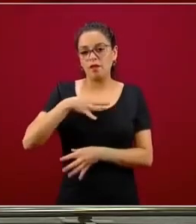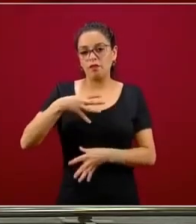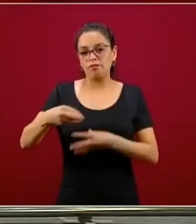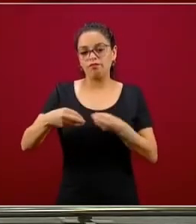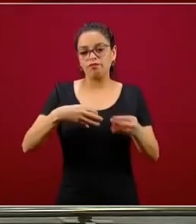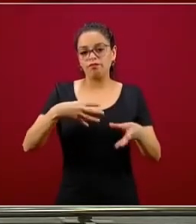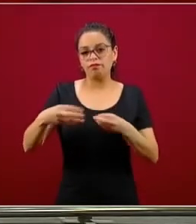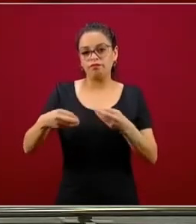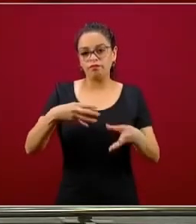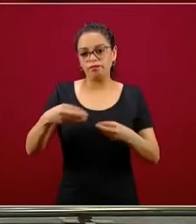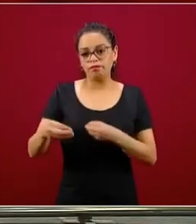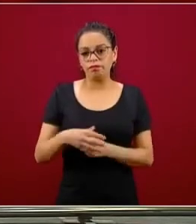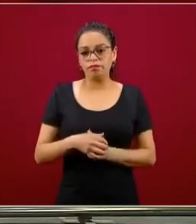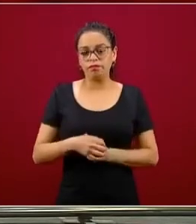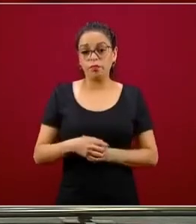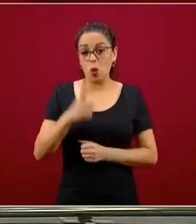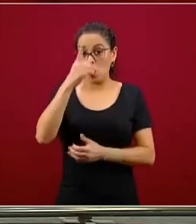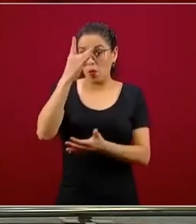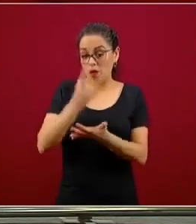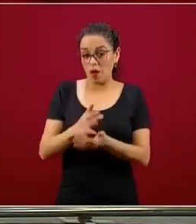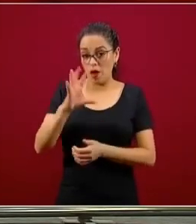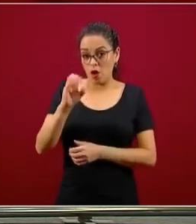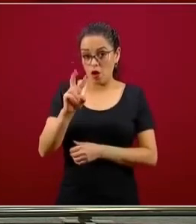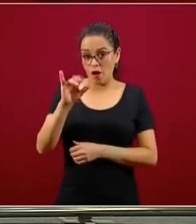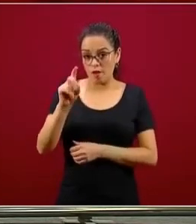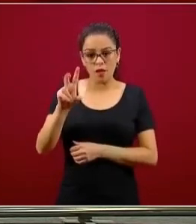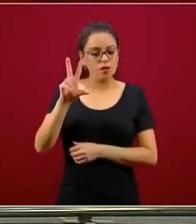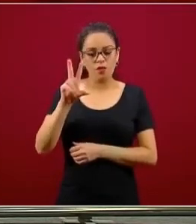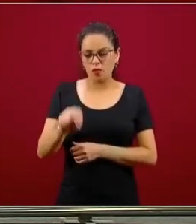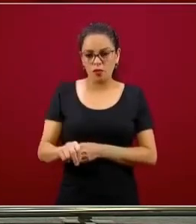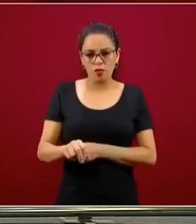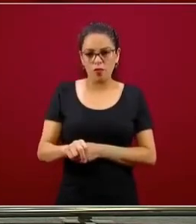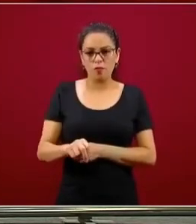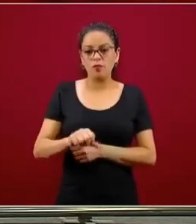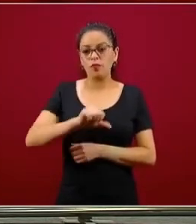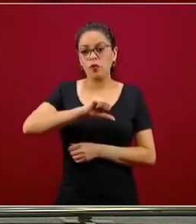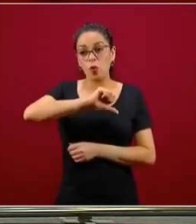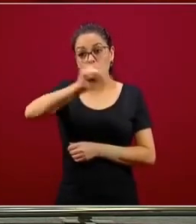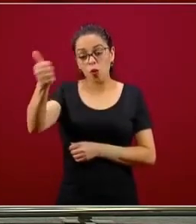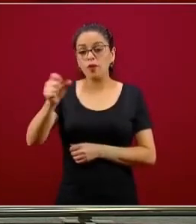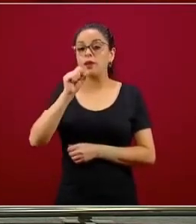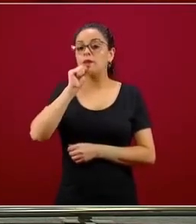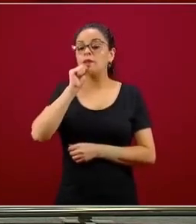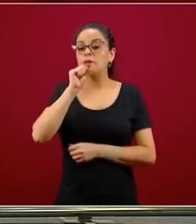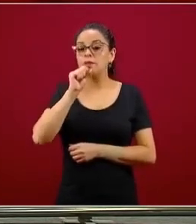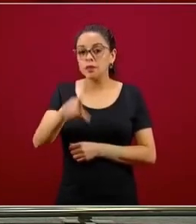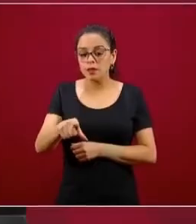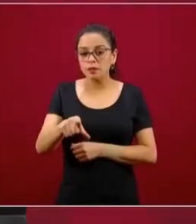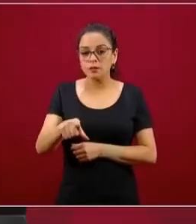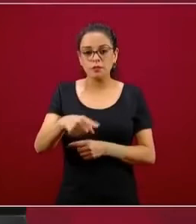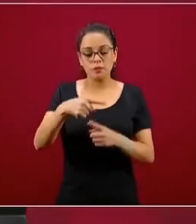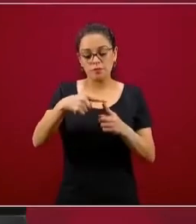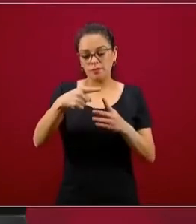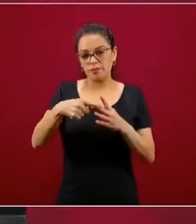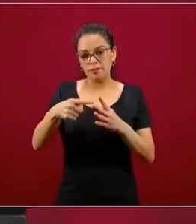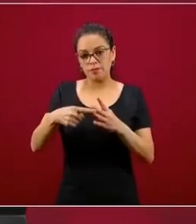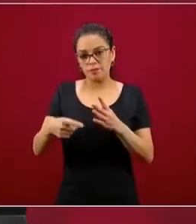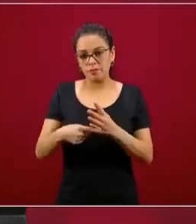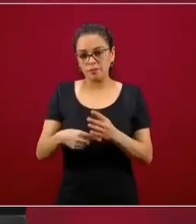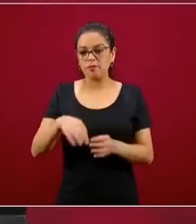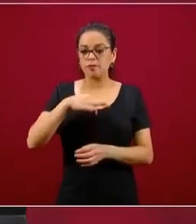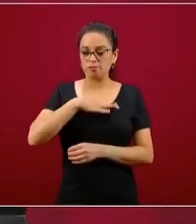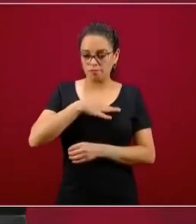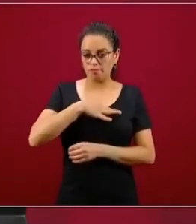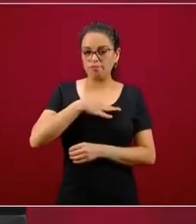no solamente COVID y las que se transmiten por vía respiratoria, sino una gran cantidad de otras